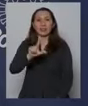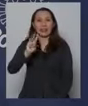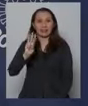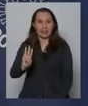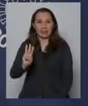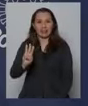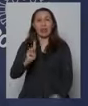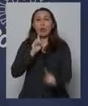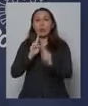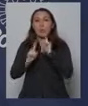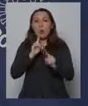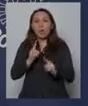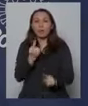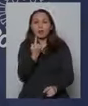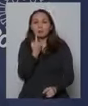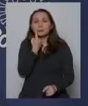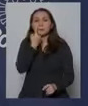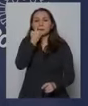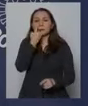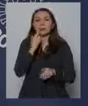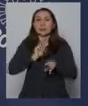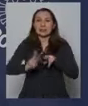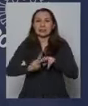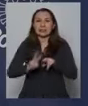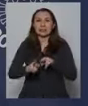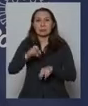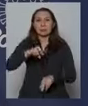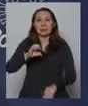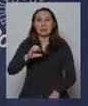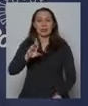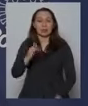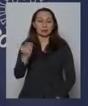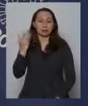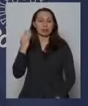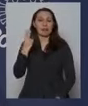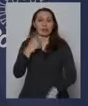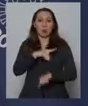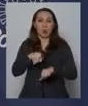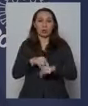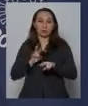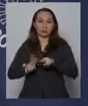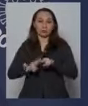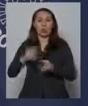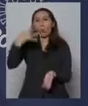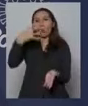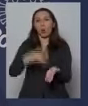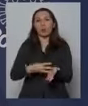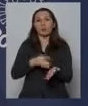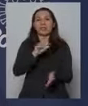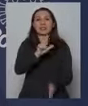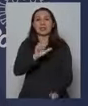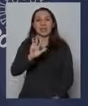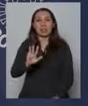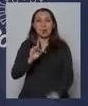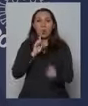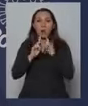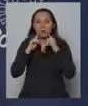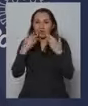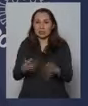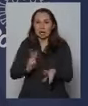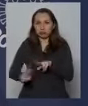91.873 exámenes realizados. Las últimas 24 horas realizamos 4.079